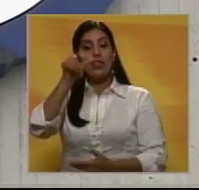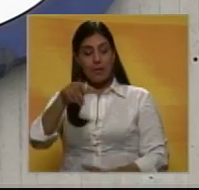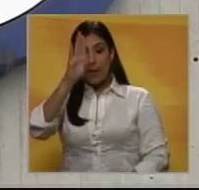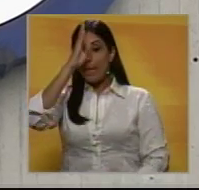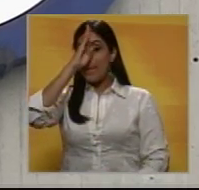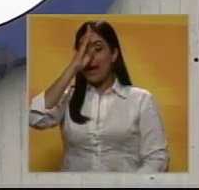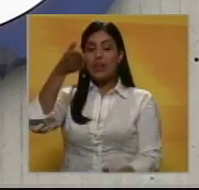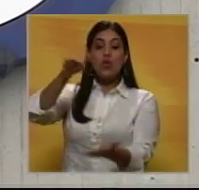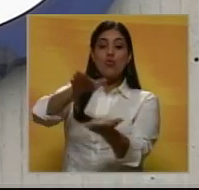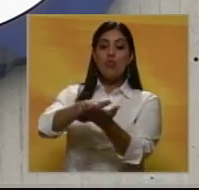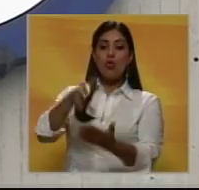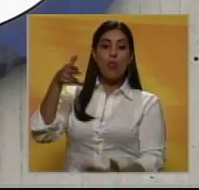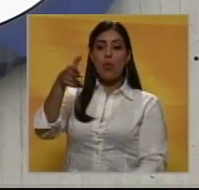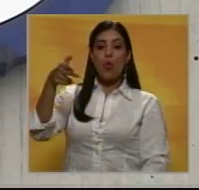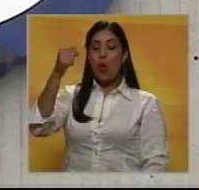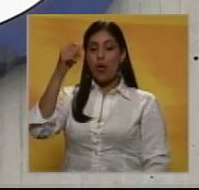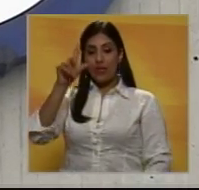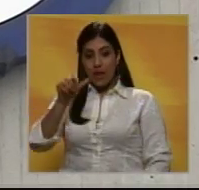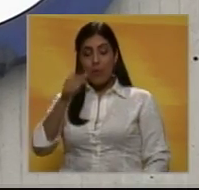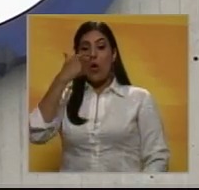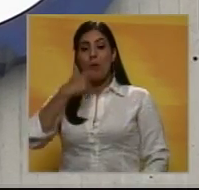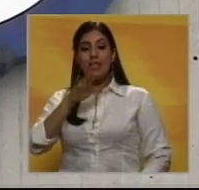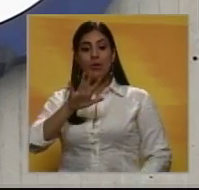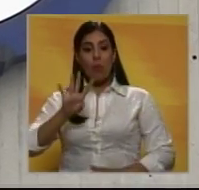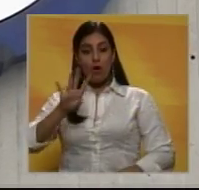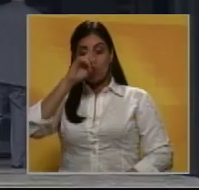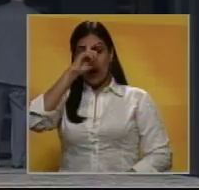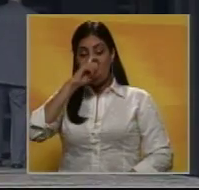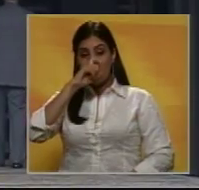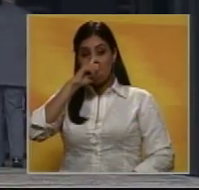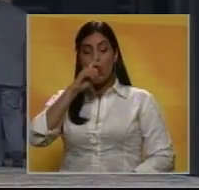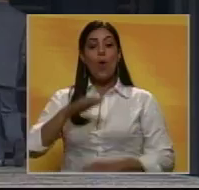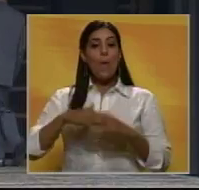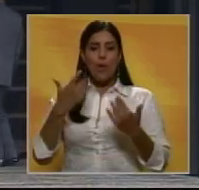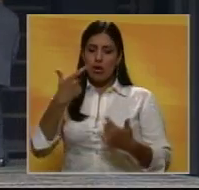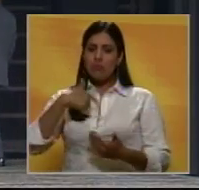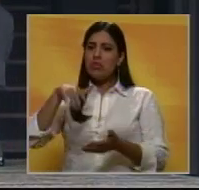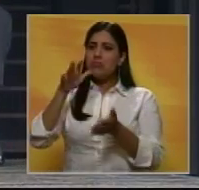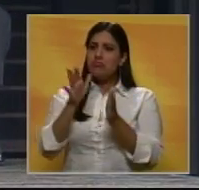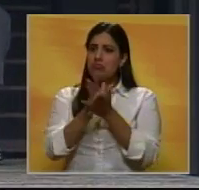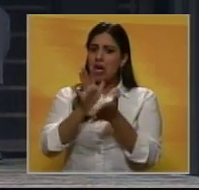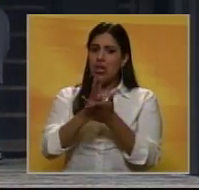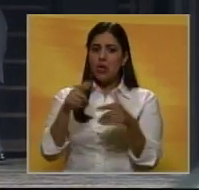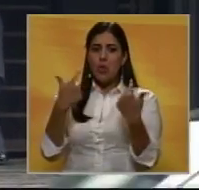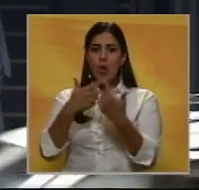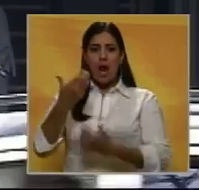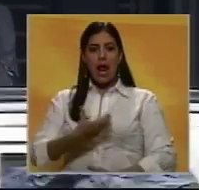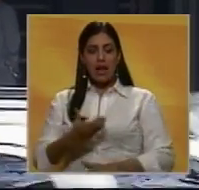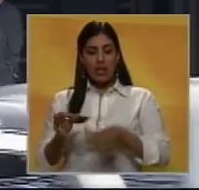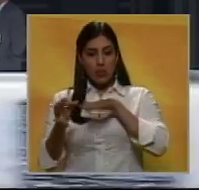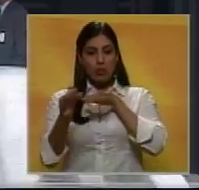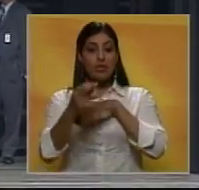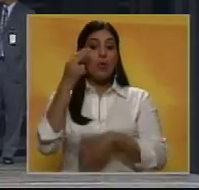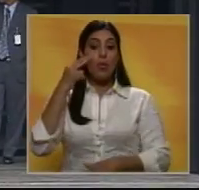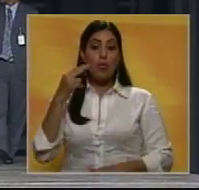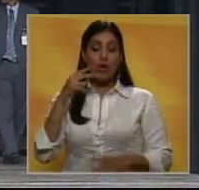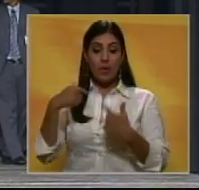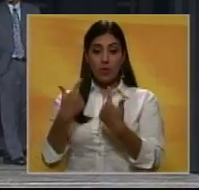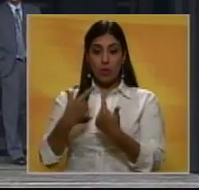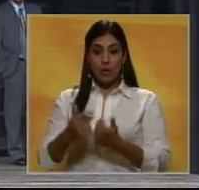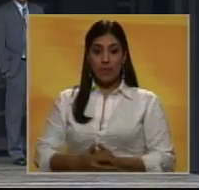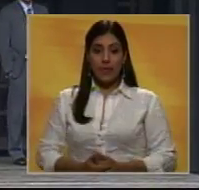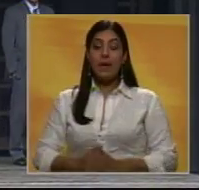murió también por arma de fuego Renzo Rodríguez Roda, de 54 años, cuando estaba en las inmediaciones de la alcaldía del municipio Bolívar de la